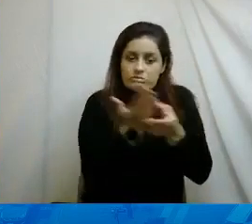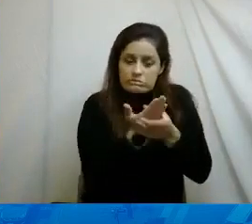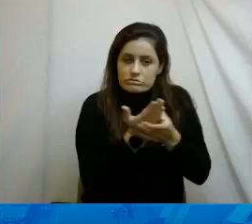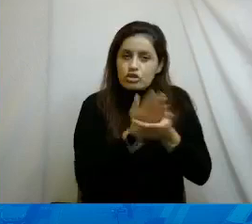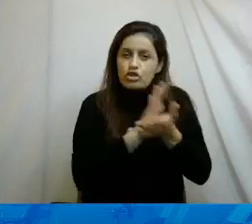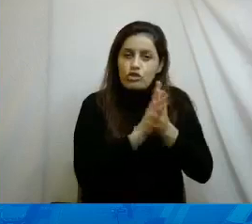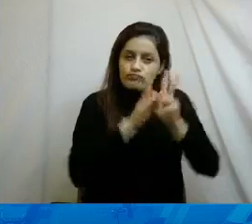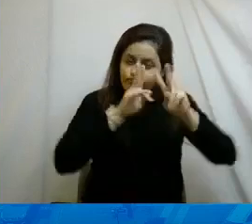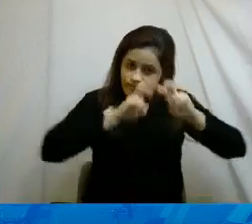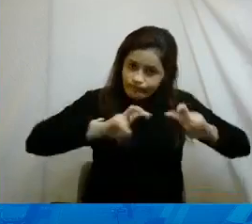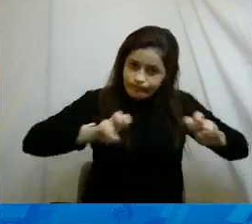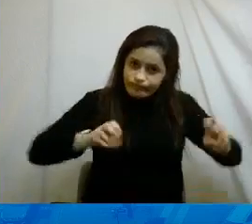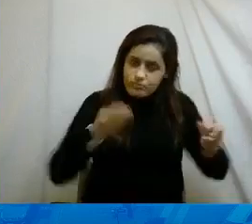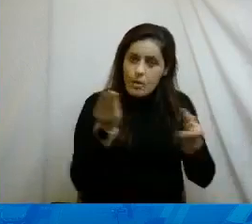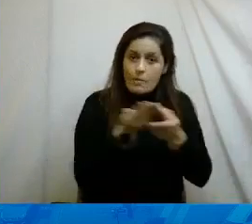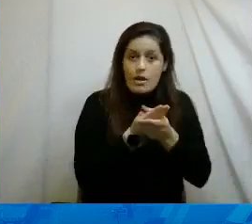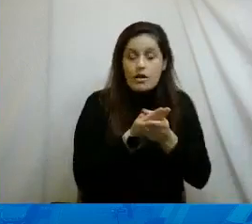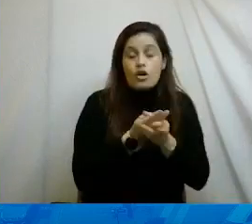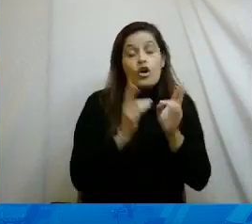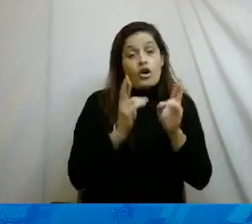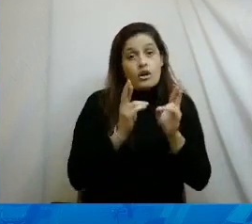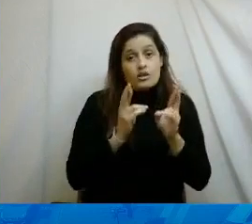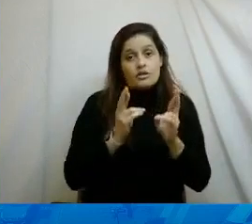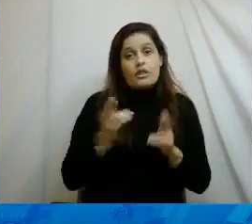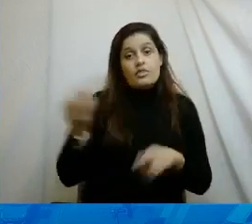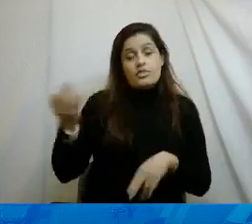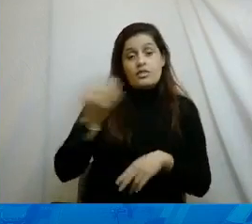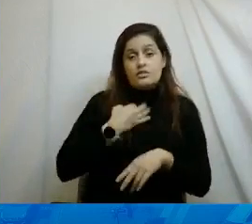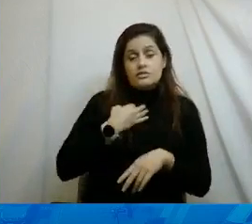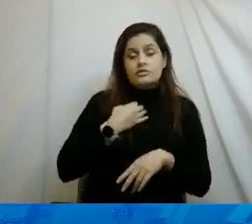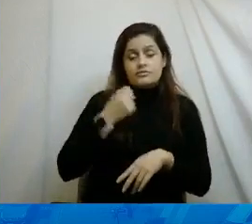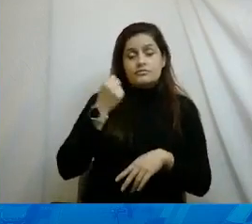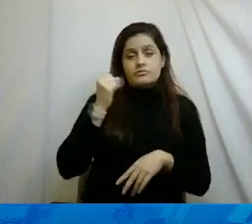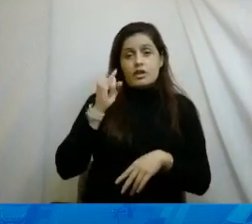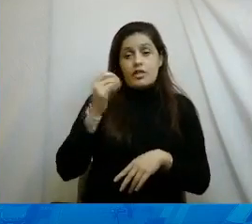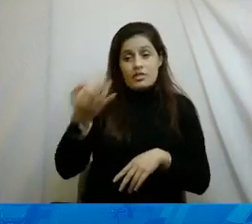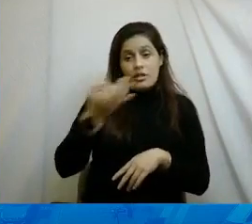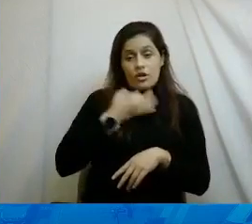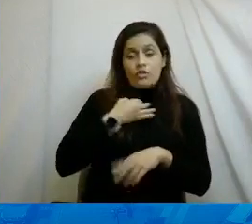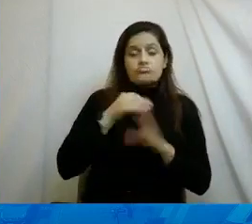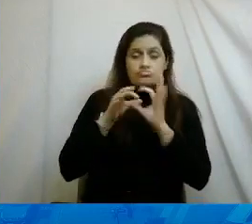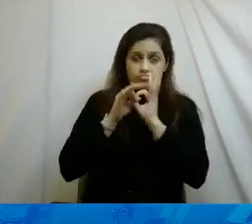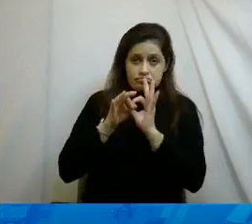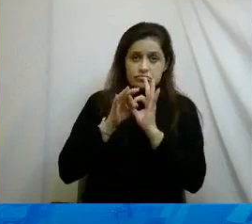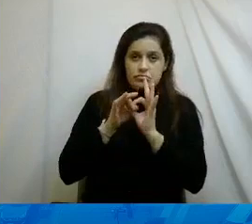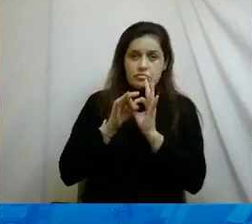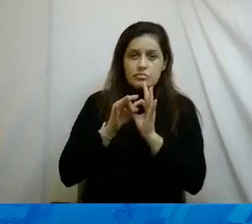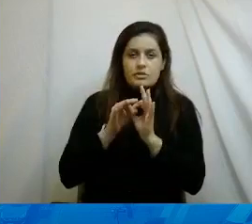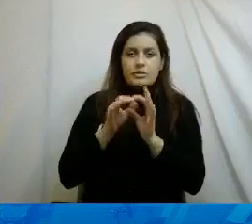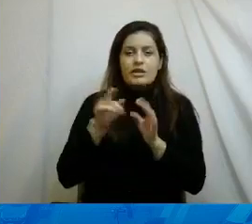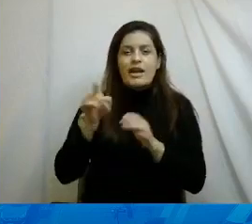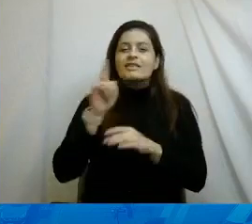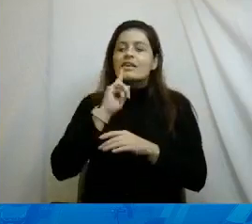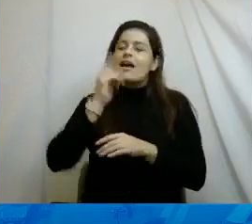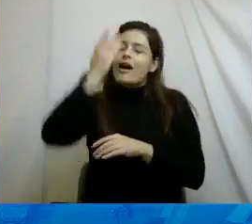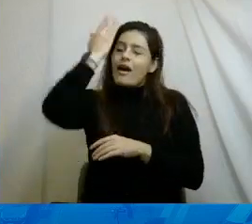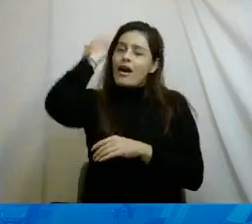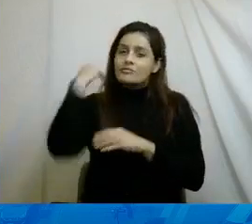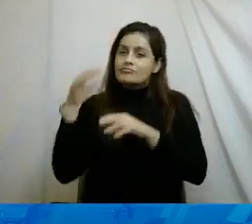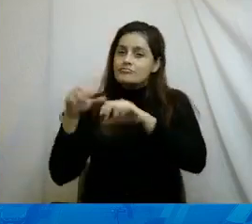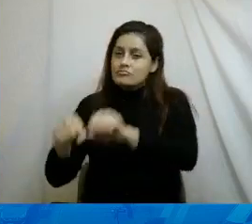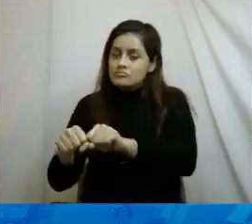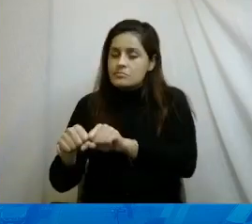¿cierto? De todas formas, tomamos su alcance sobre este eventual canil que habría